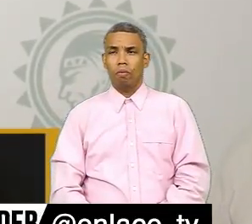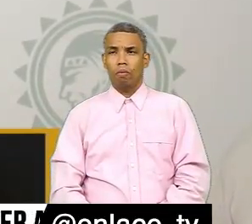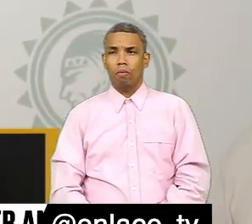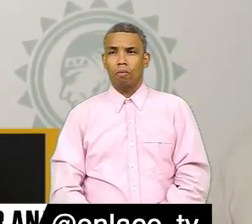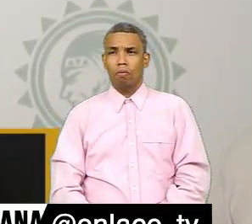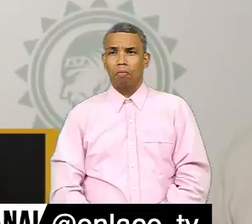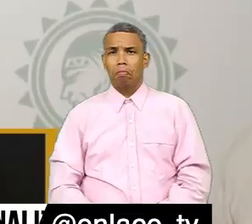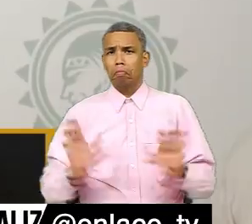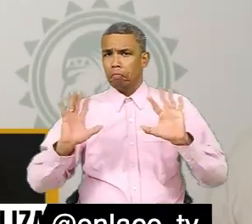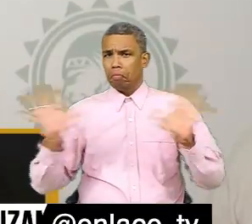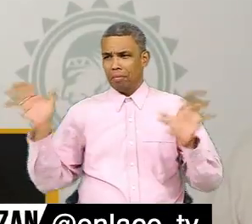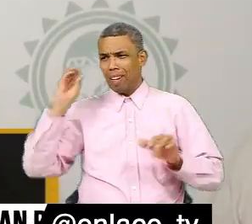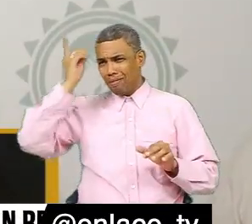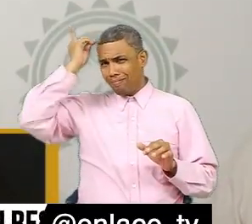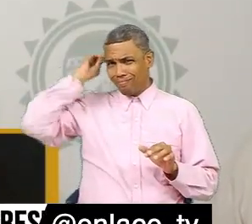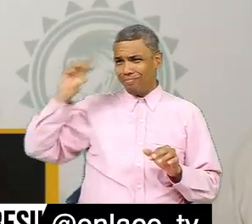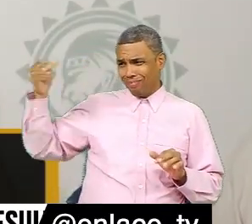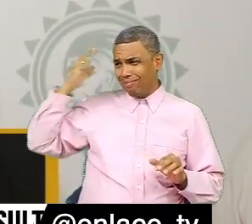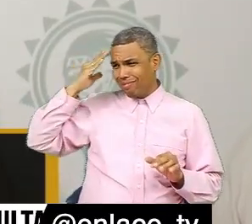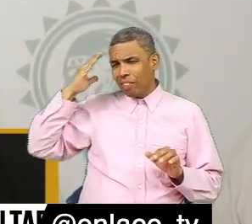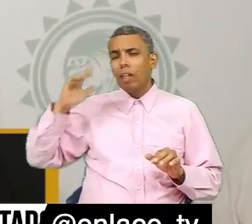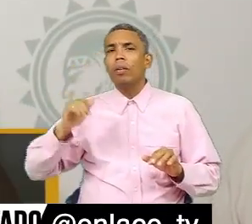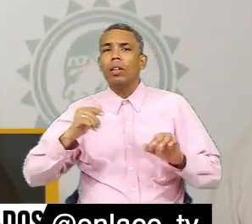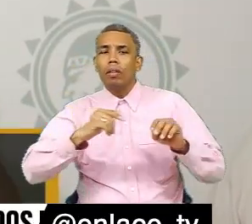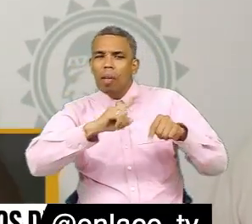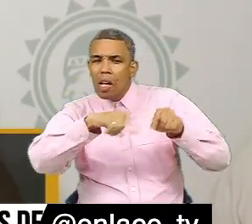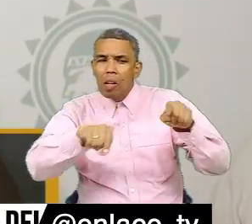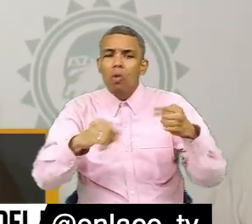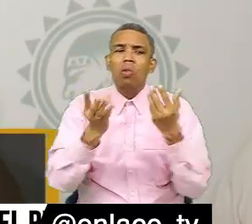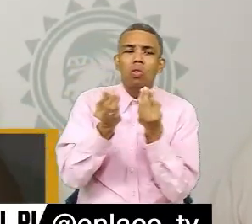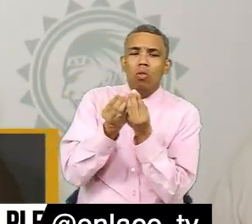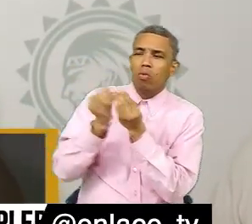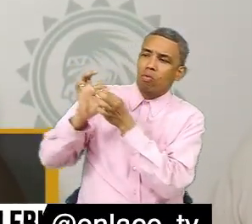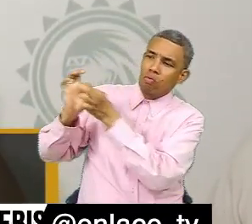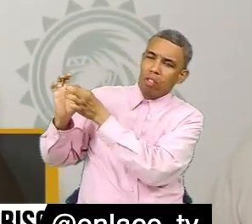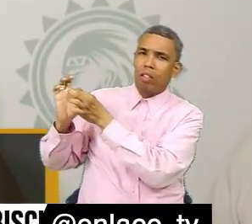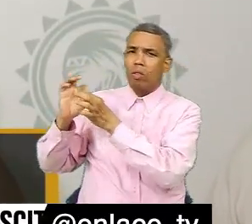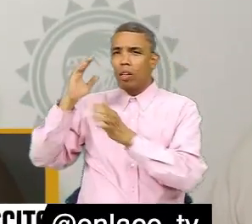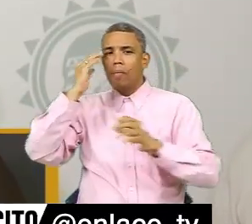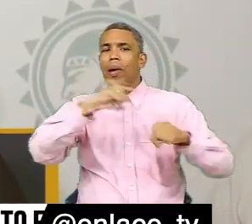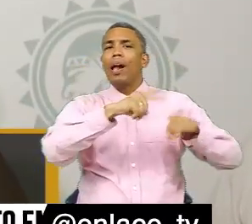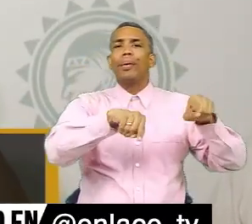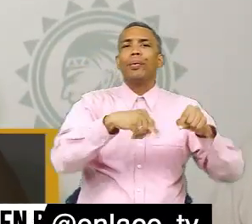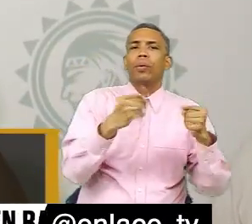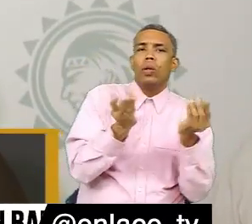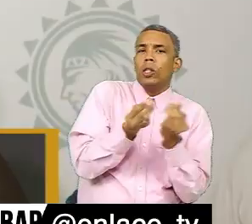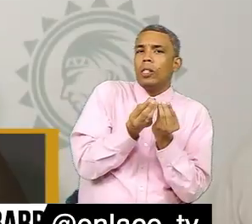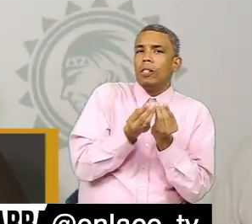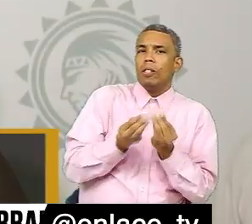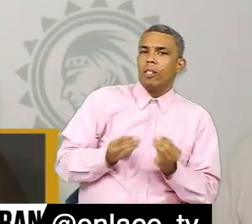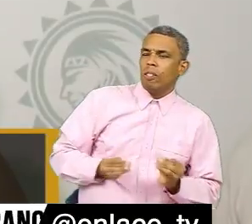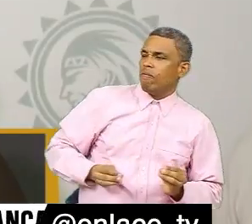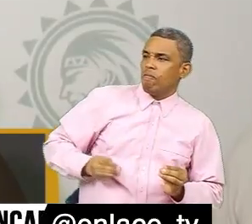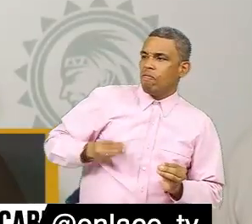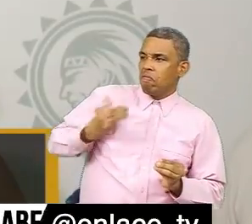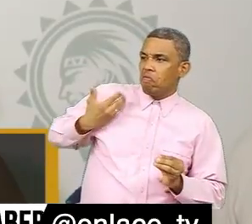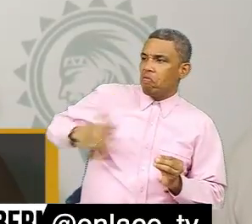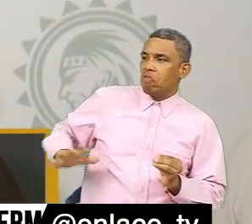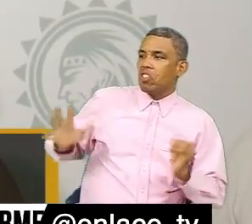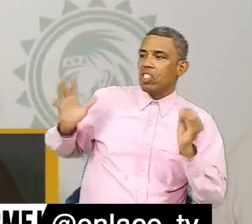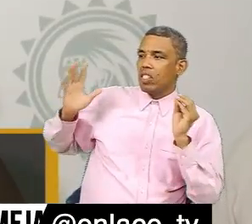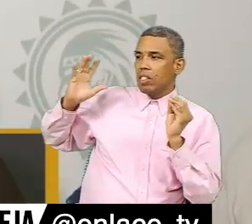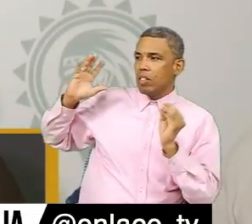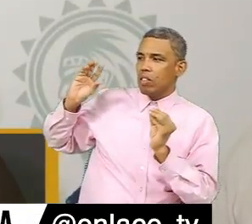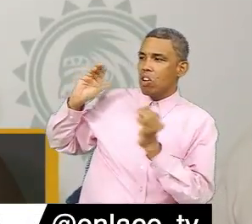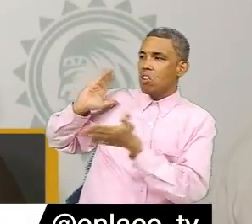siguen, y sabrá por qué hacerlo. Tendrá en su imaginario qué secretarías no están dando una